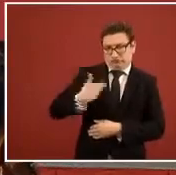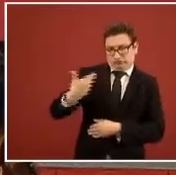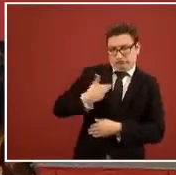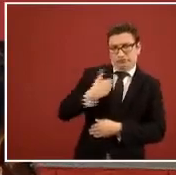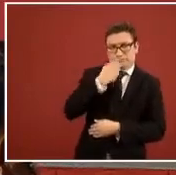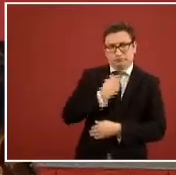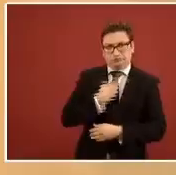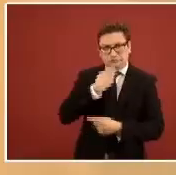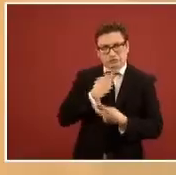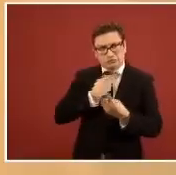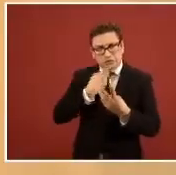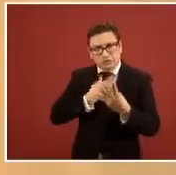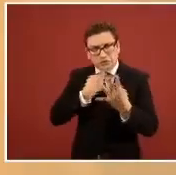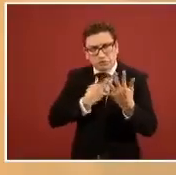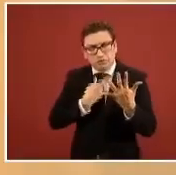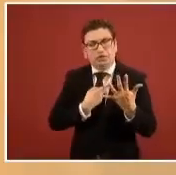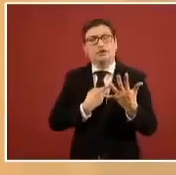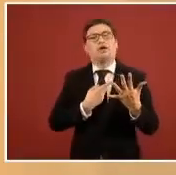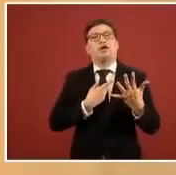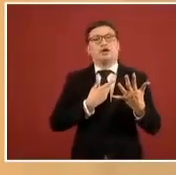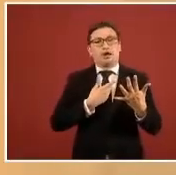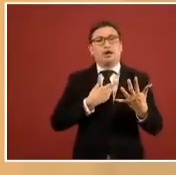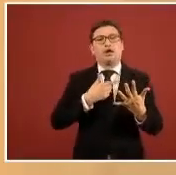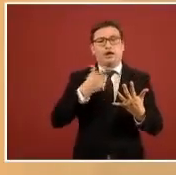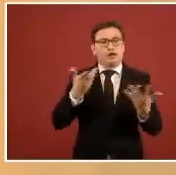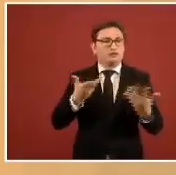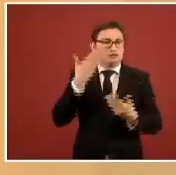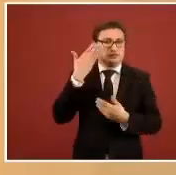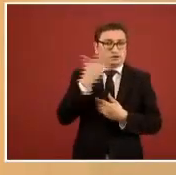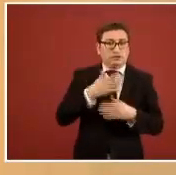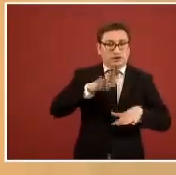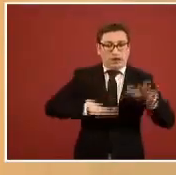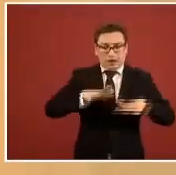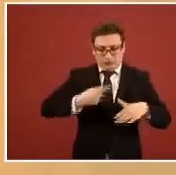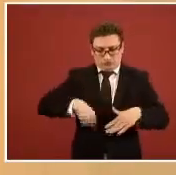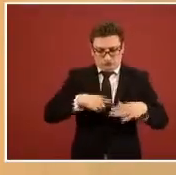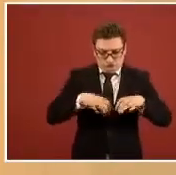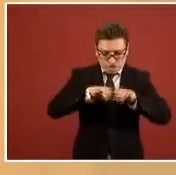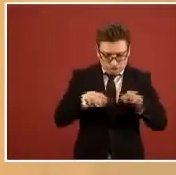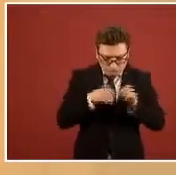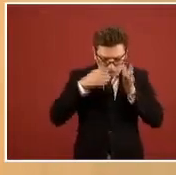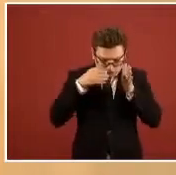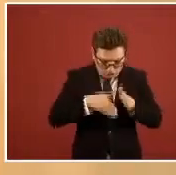hacerme ver lo que la ceguera de taller a veces no nos permite ver.